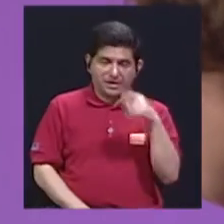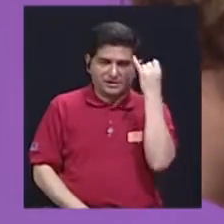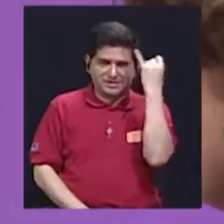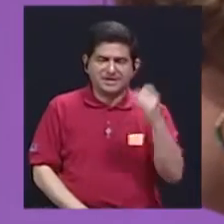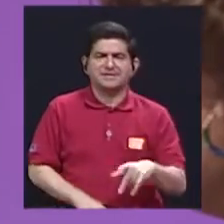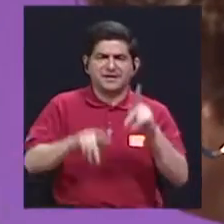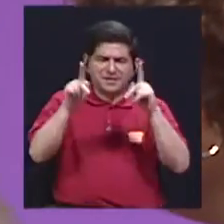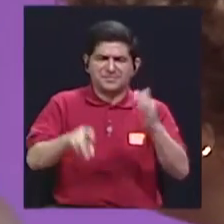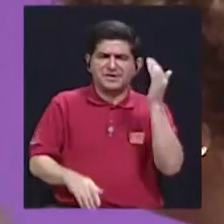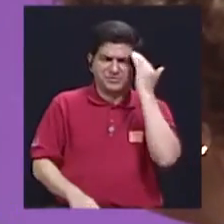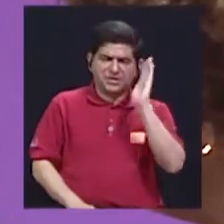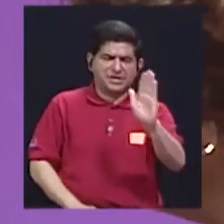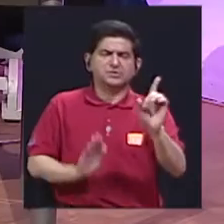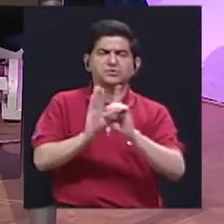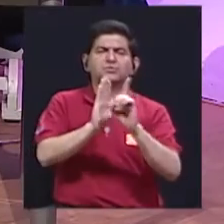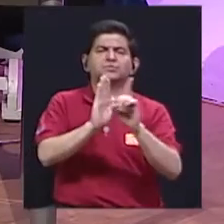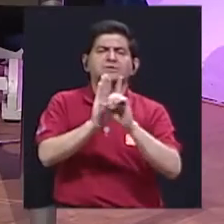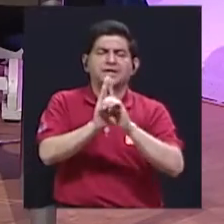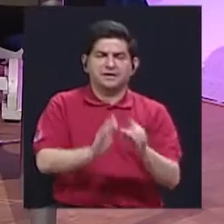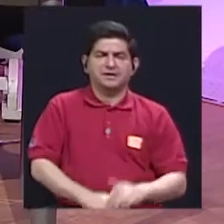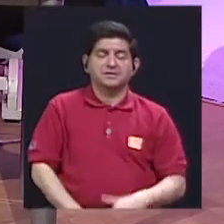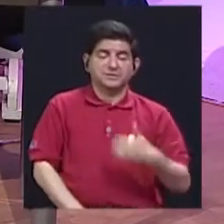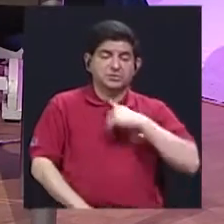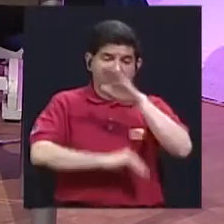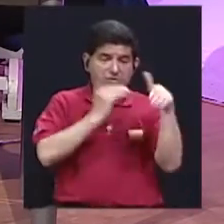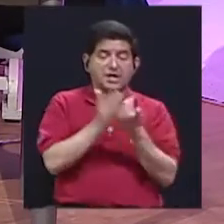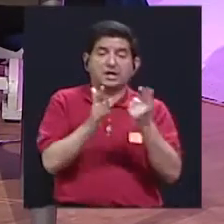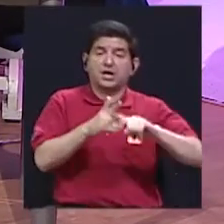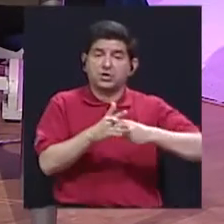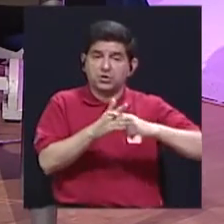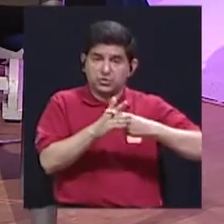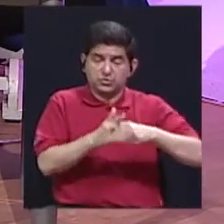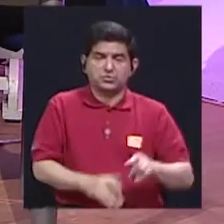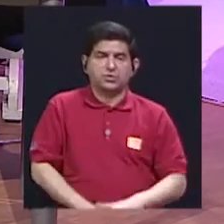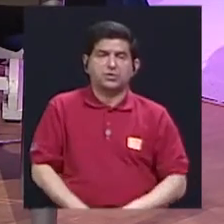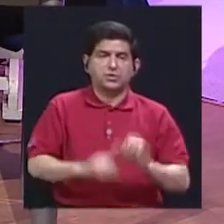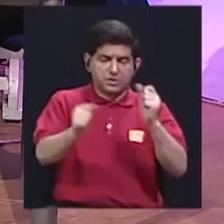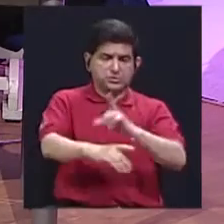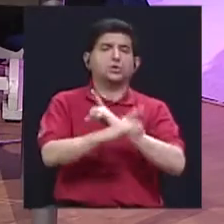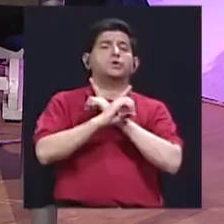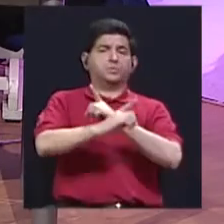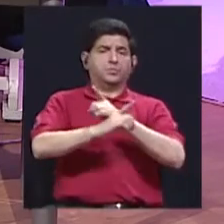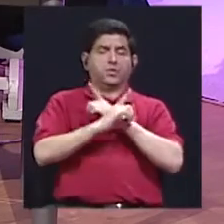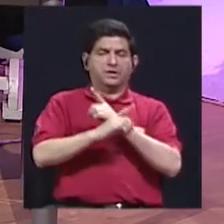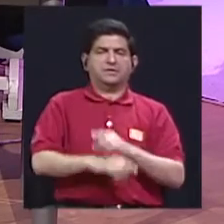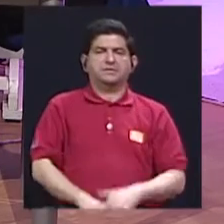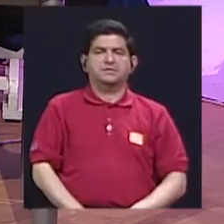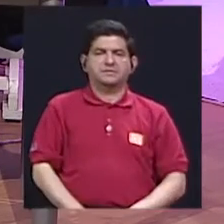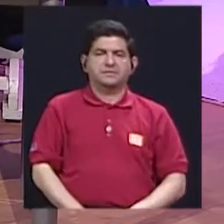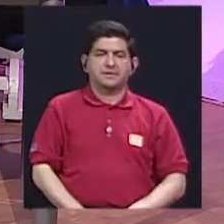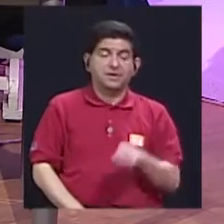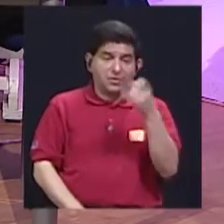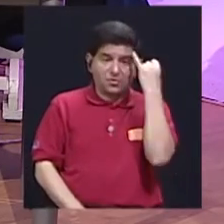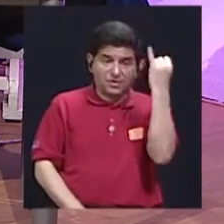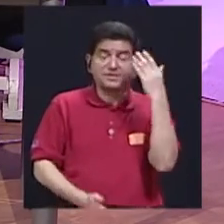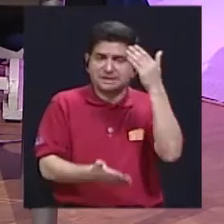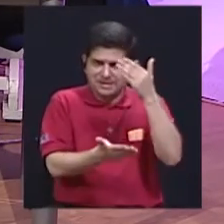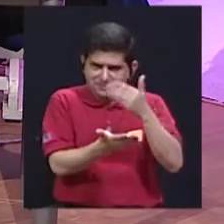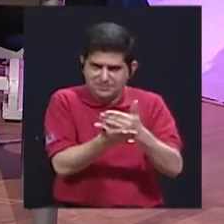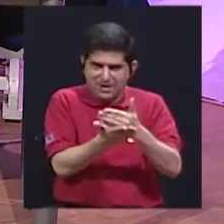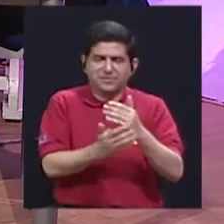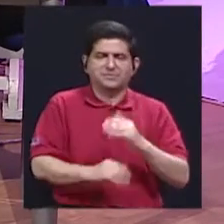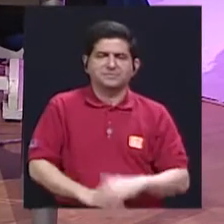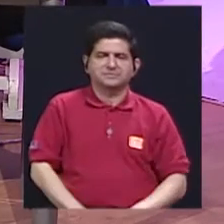una persona que conoce sus derechos esté bien tiene todas las herramientas para los puede defender vamos con esta idea a una pausa